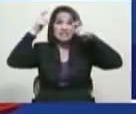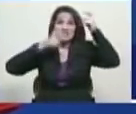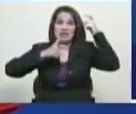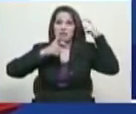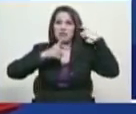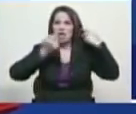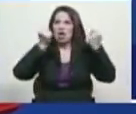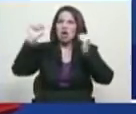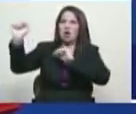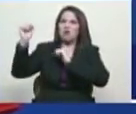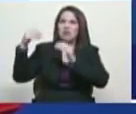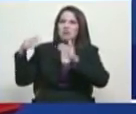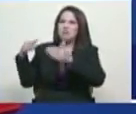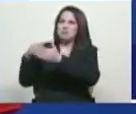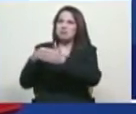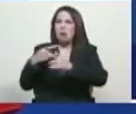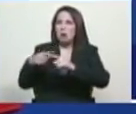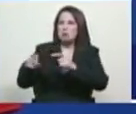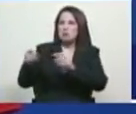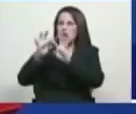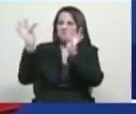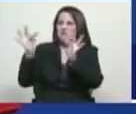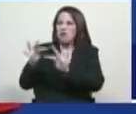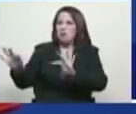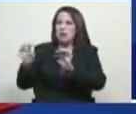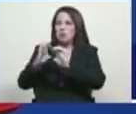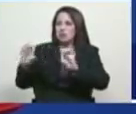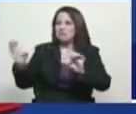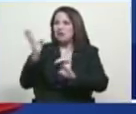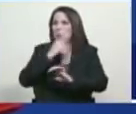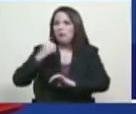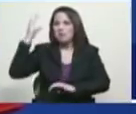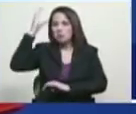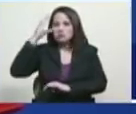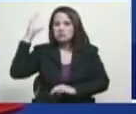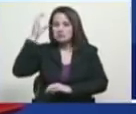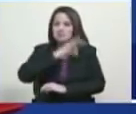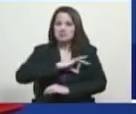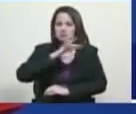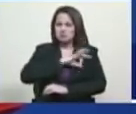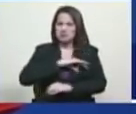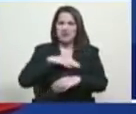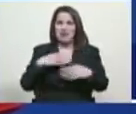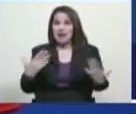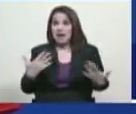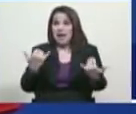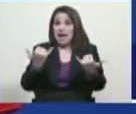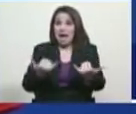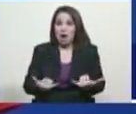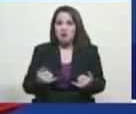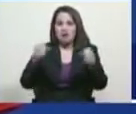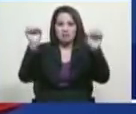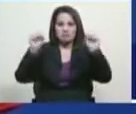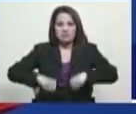modelos educativos que no despertaban la conciencia social. La Misión Rivas hoy es un modelo